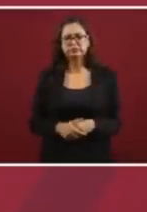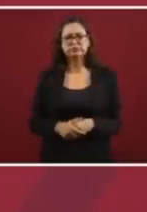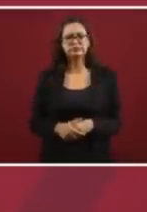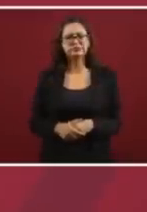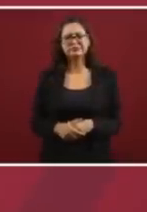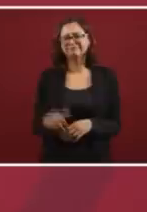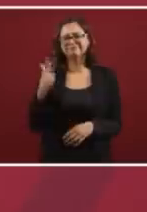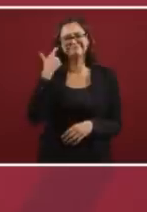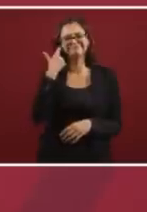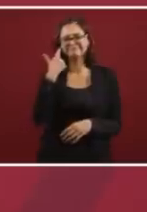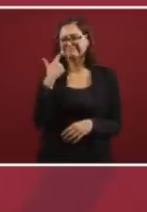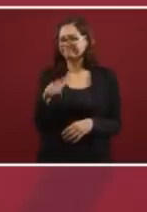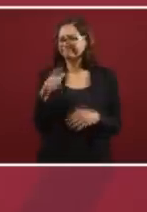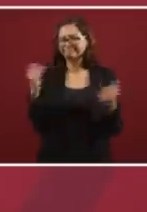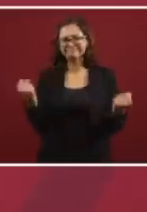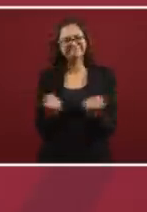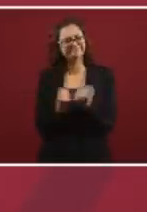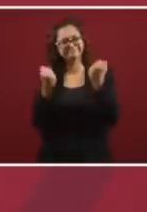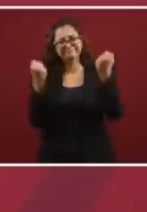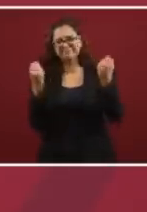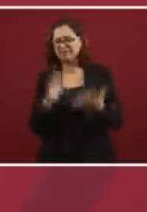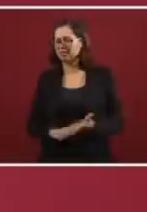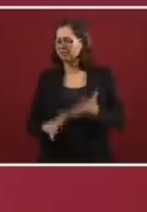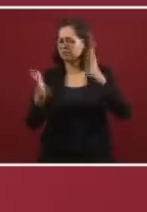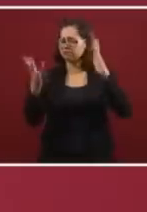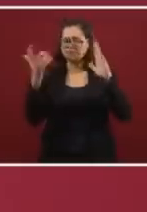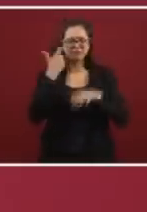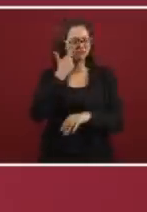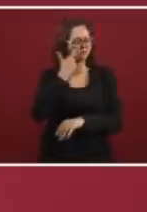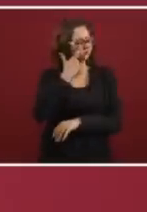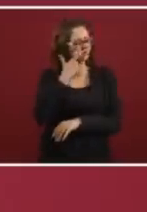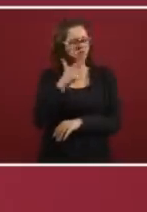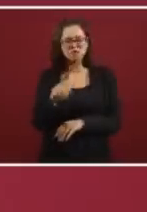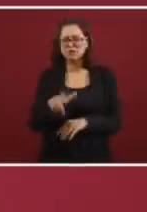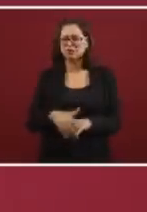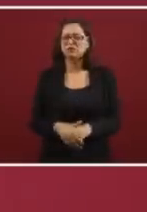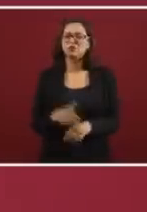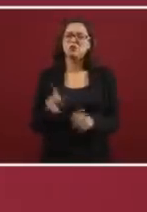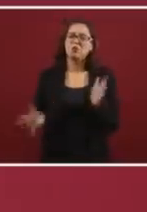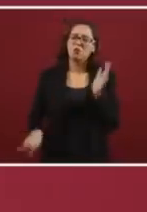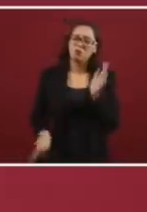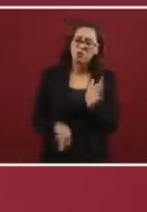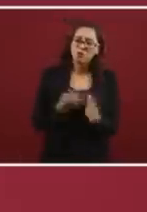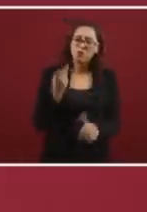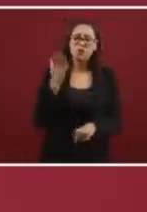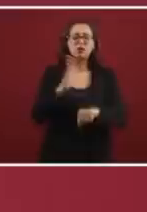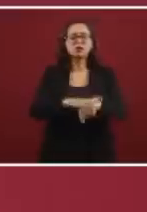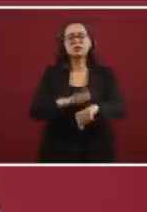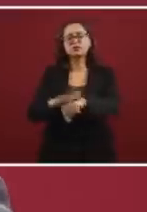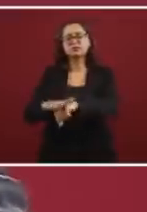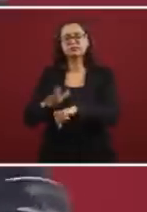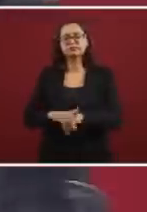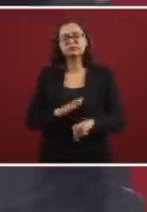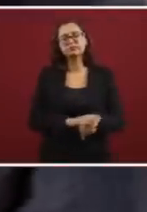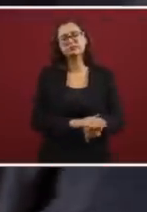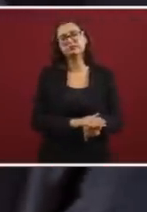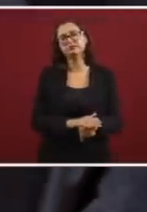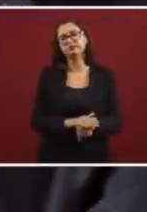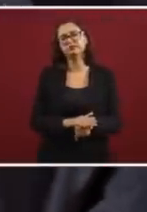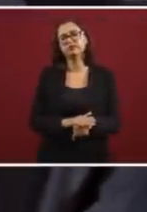enfrentamientos no queremos la violencia vuelvo a ser un llamado a que